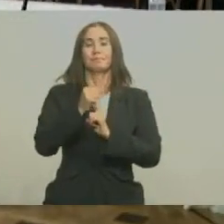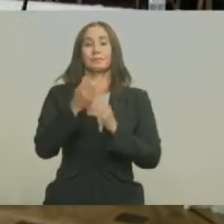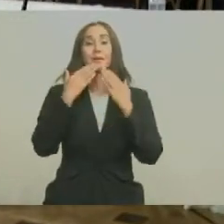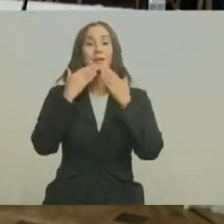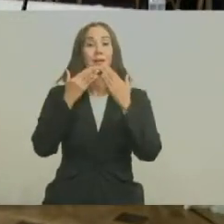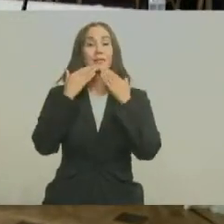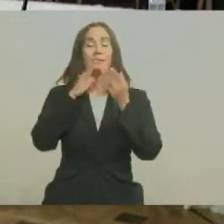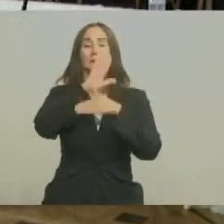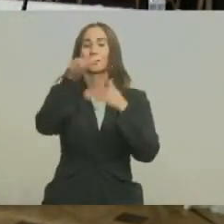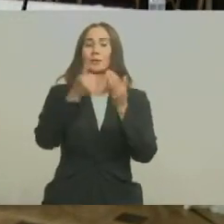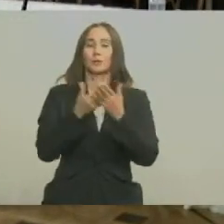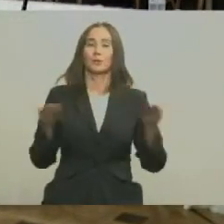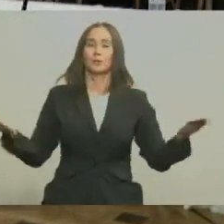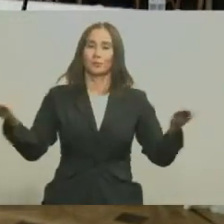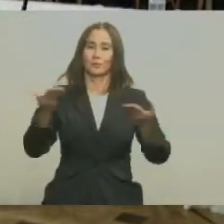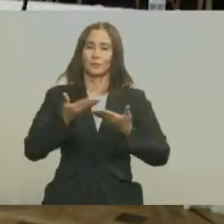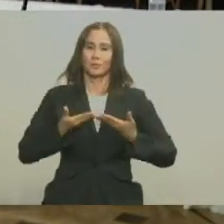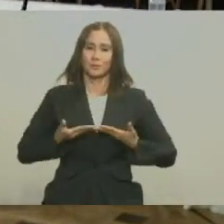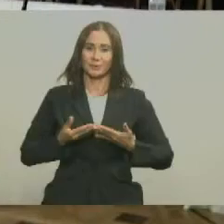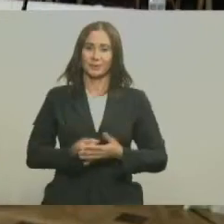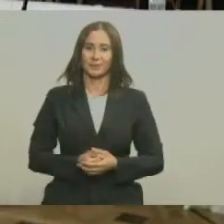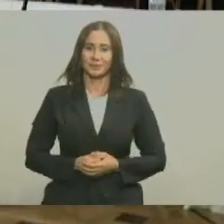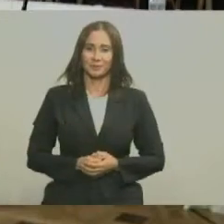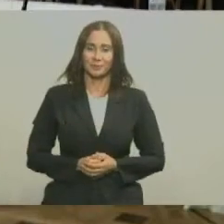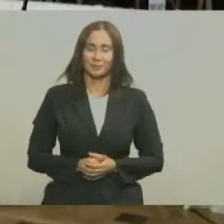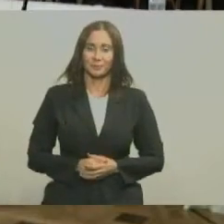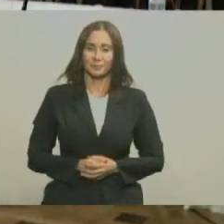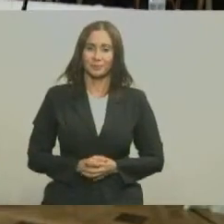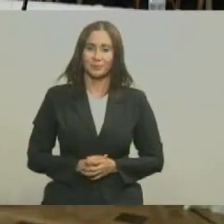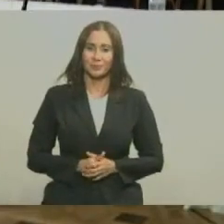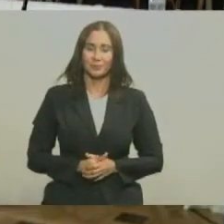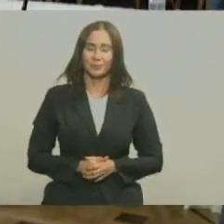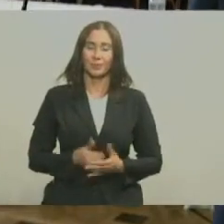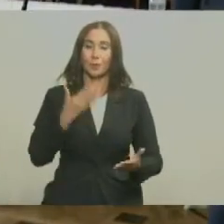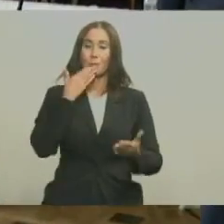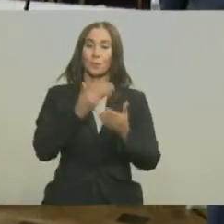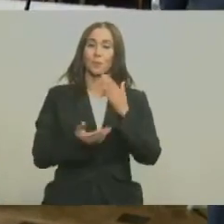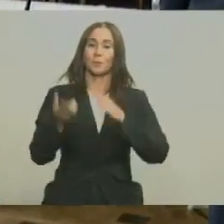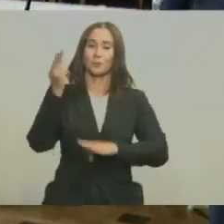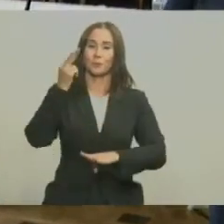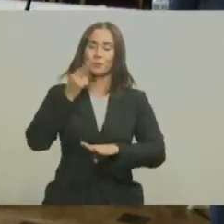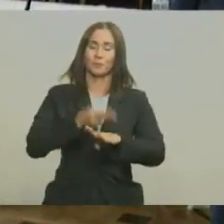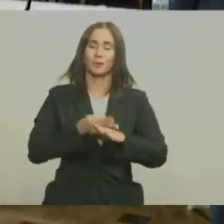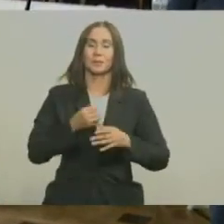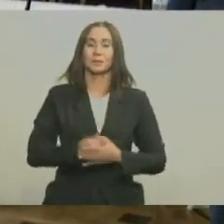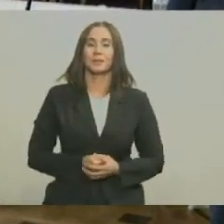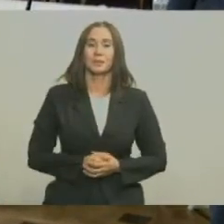agradecidos de cada uno de los presentes. Muy buenas tardes.